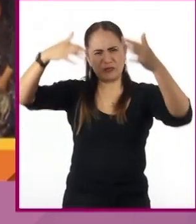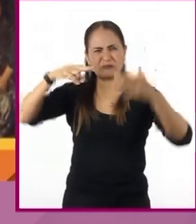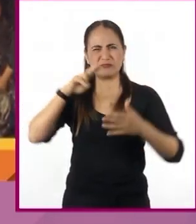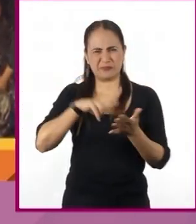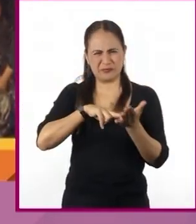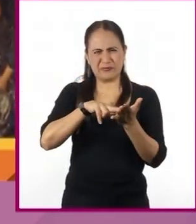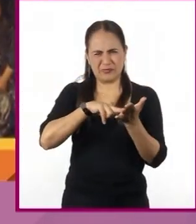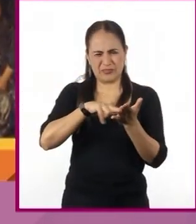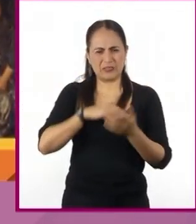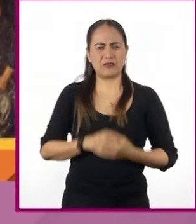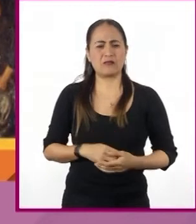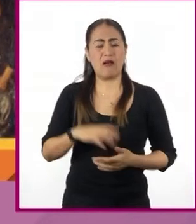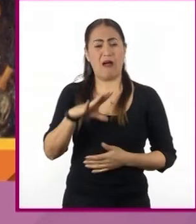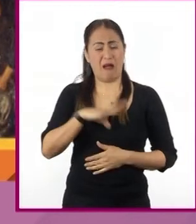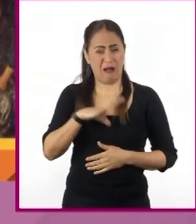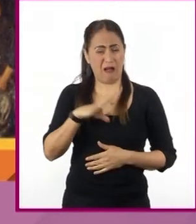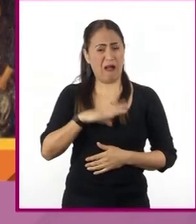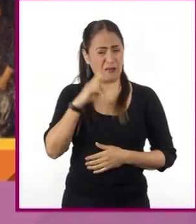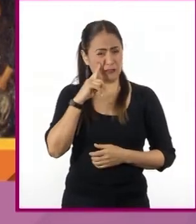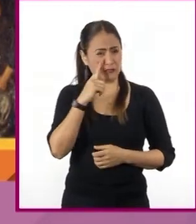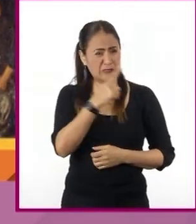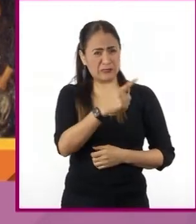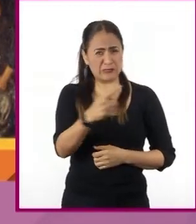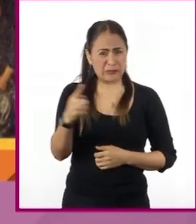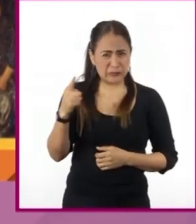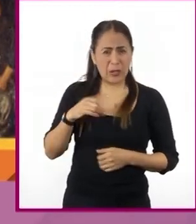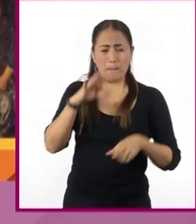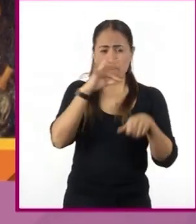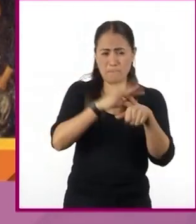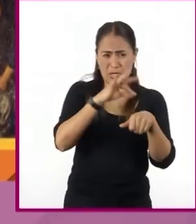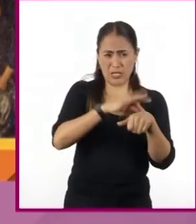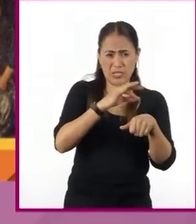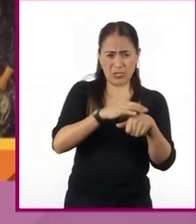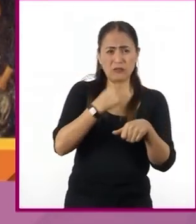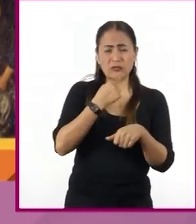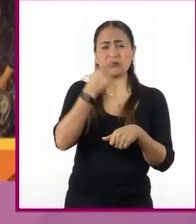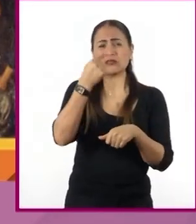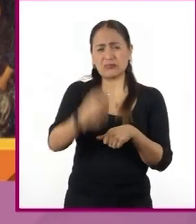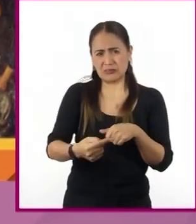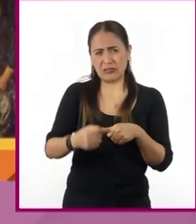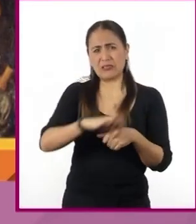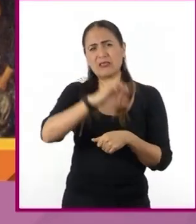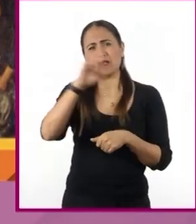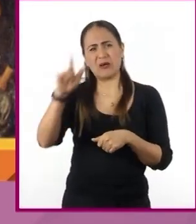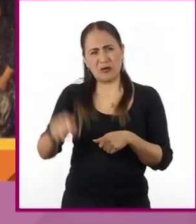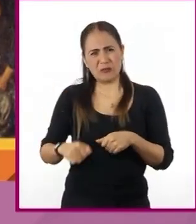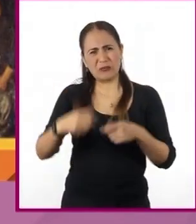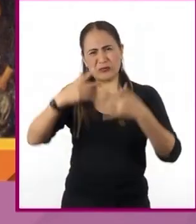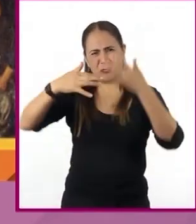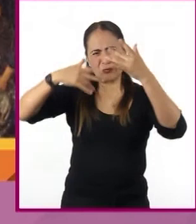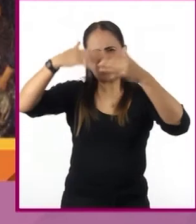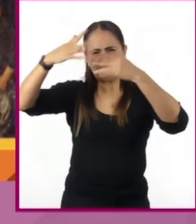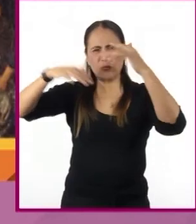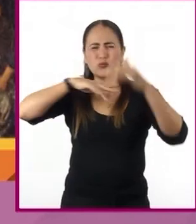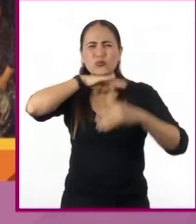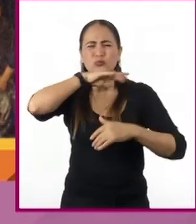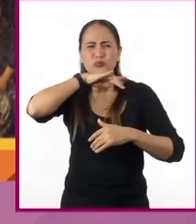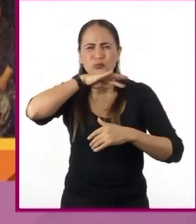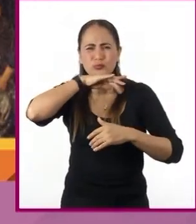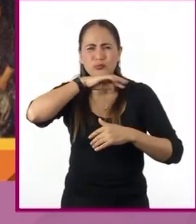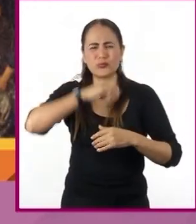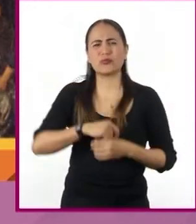Existen muchos recuentos de distintos médicos que reportaban los efectos de las deplorables condiciones que